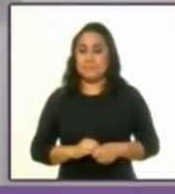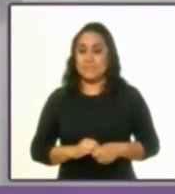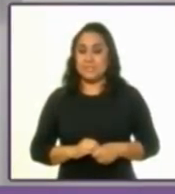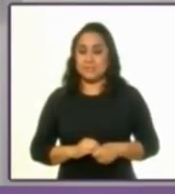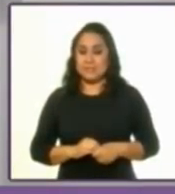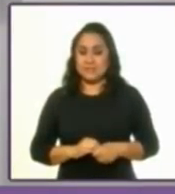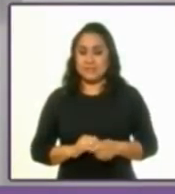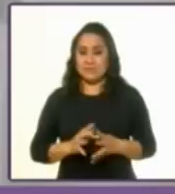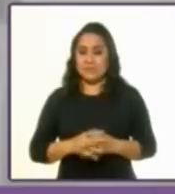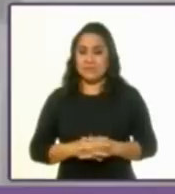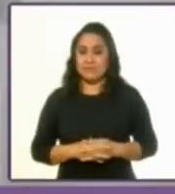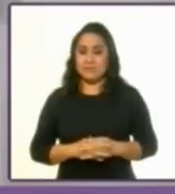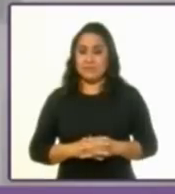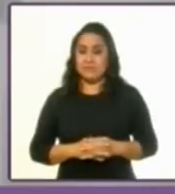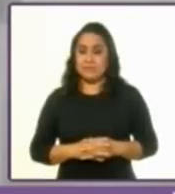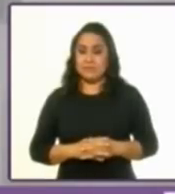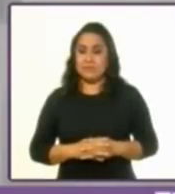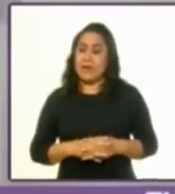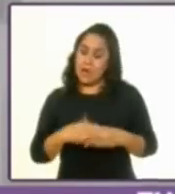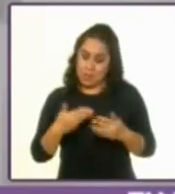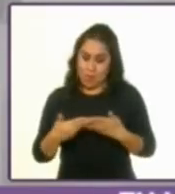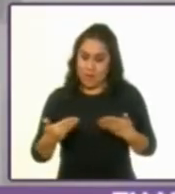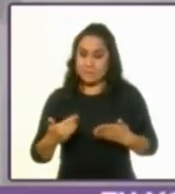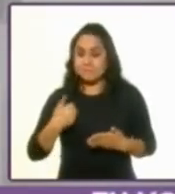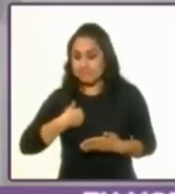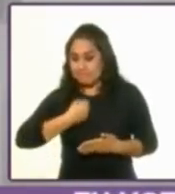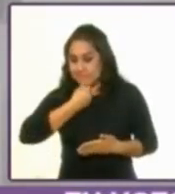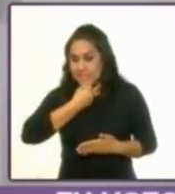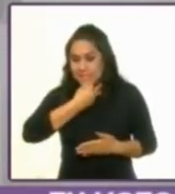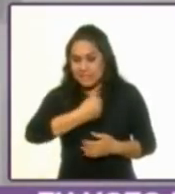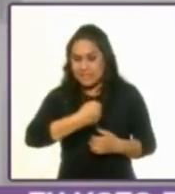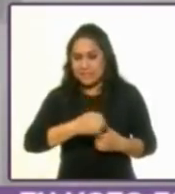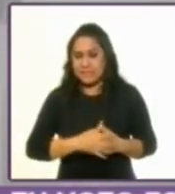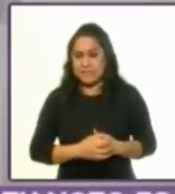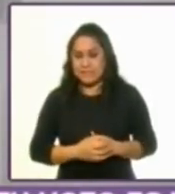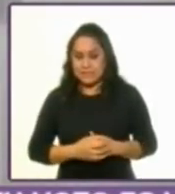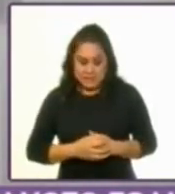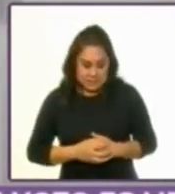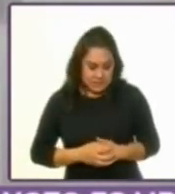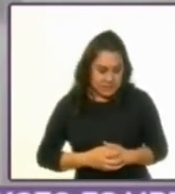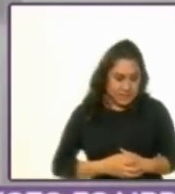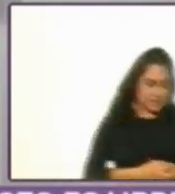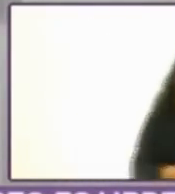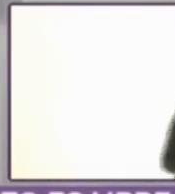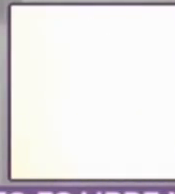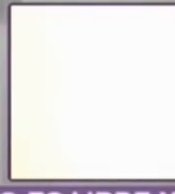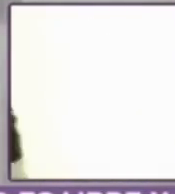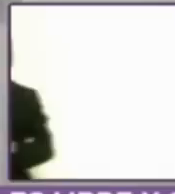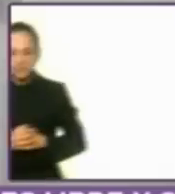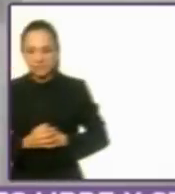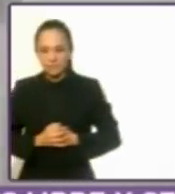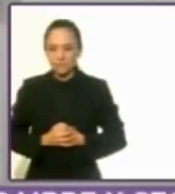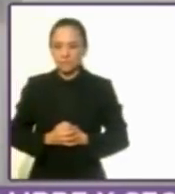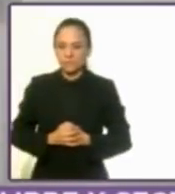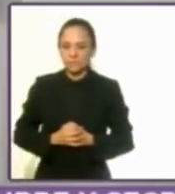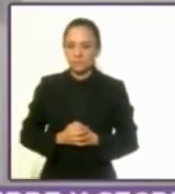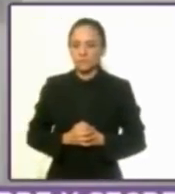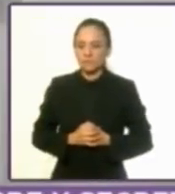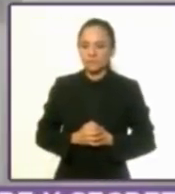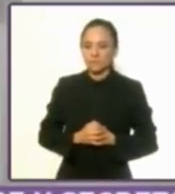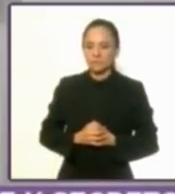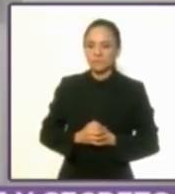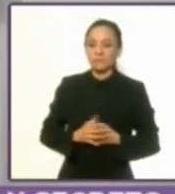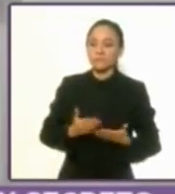gracias estamos dando la palabra conforme van entregando van levantando la mano ahora le damos la voz